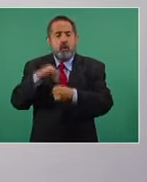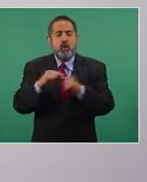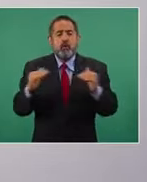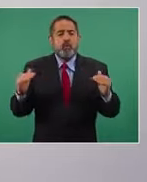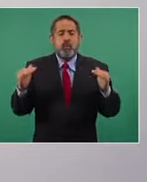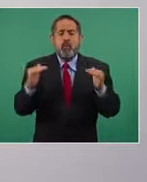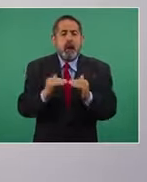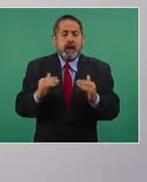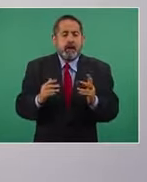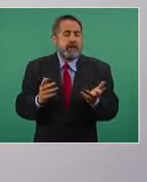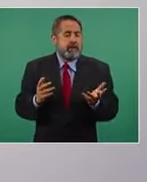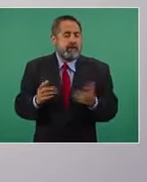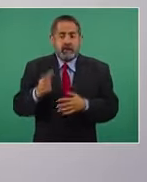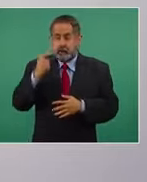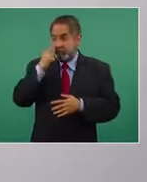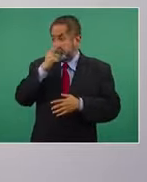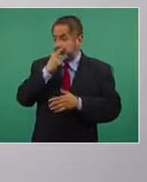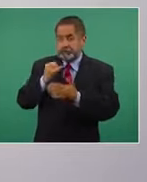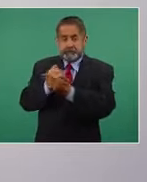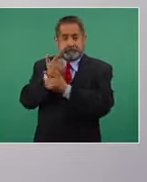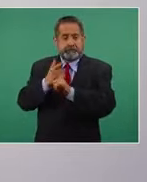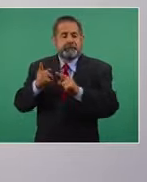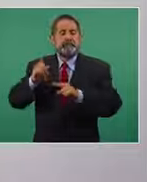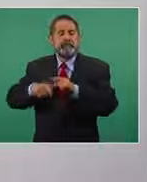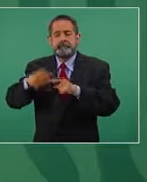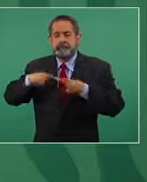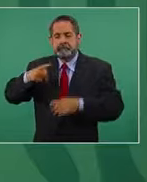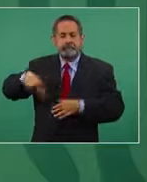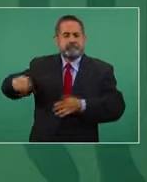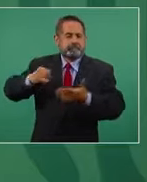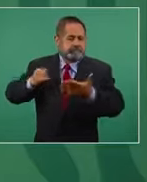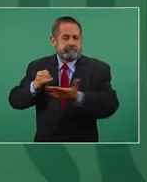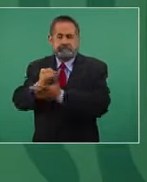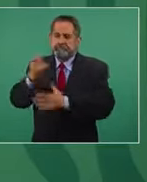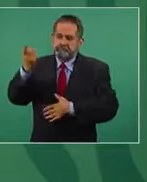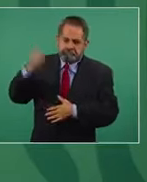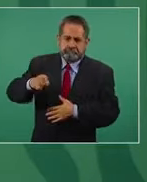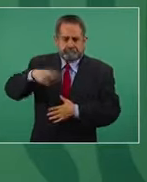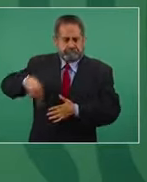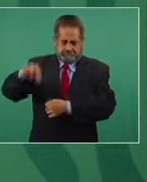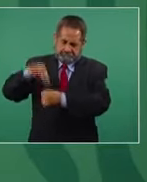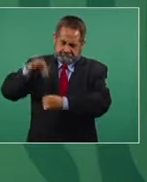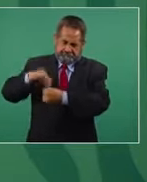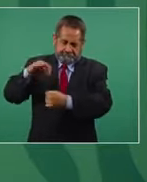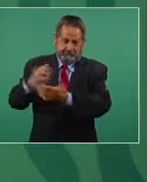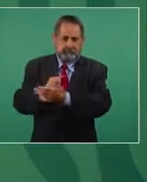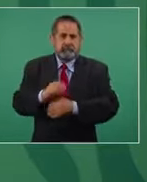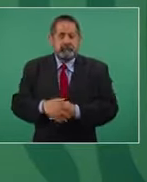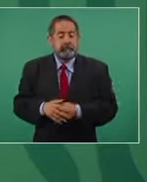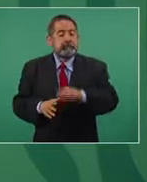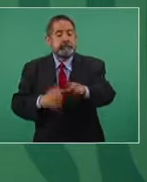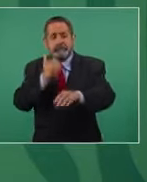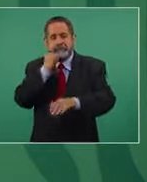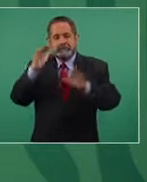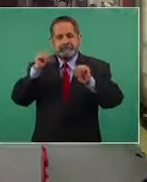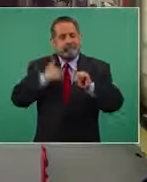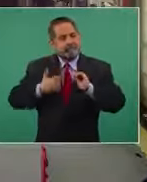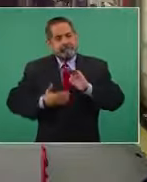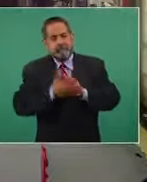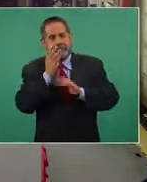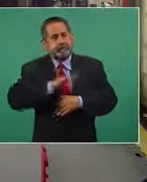Y en la democracia, el pueblo es el que decide, el pueblo es el que manda. Ya me tengo que ir porque si no me va a dejar